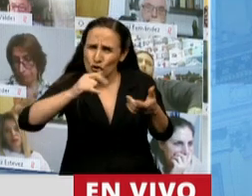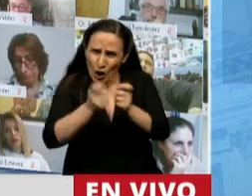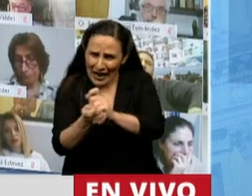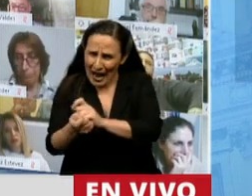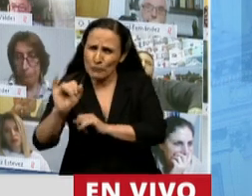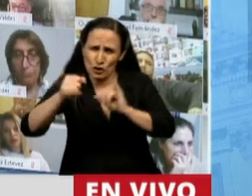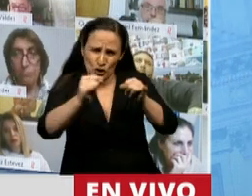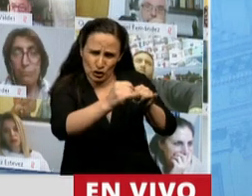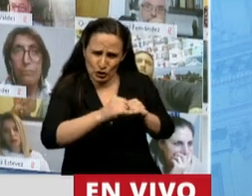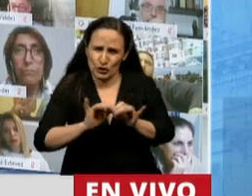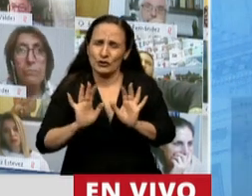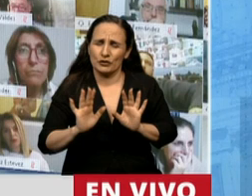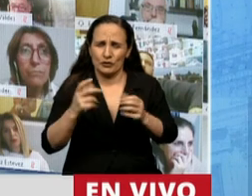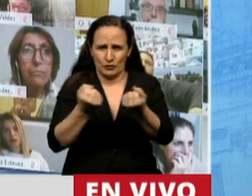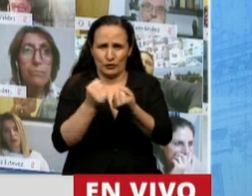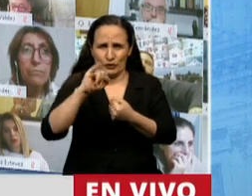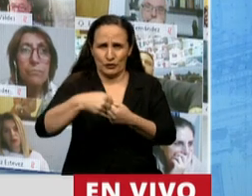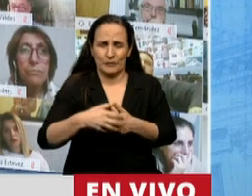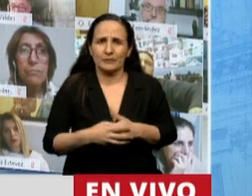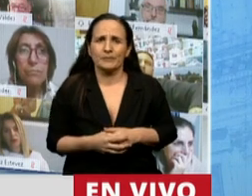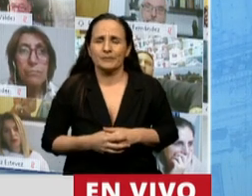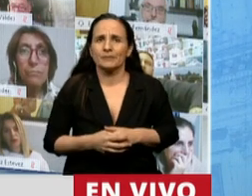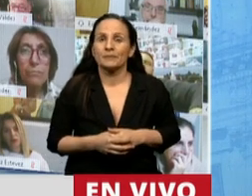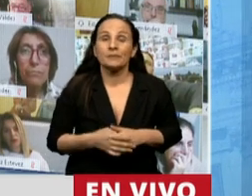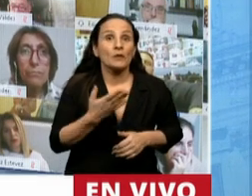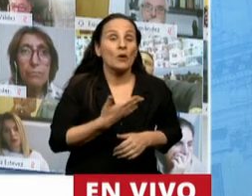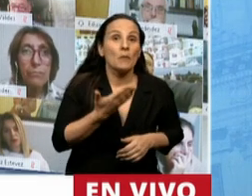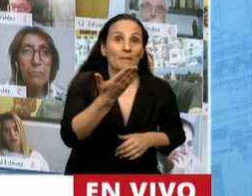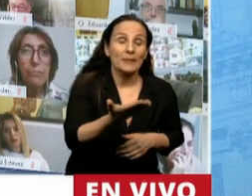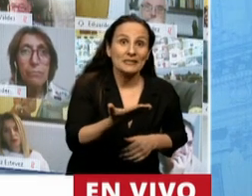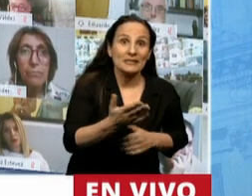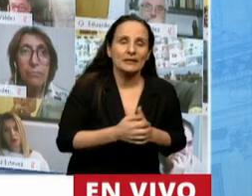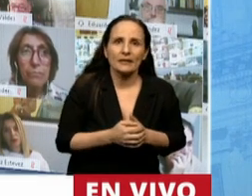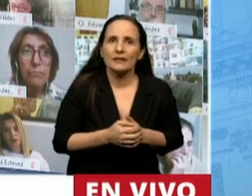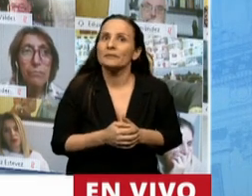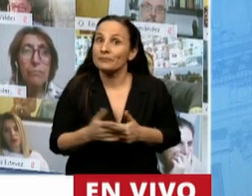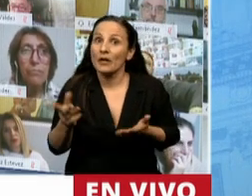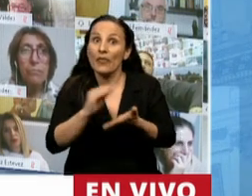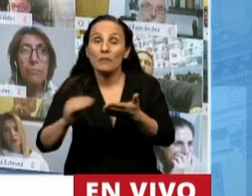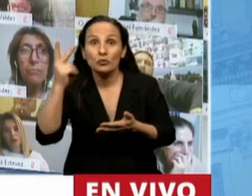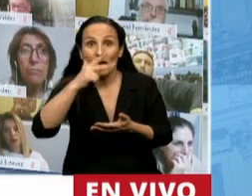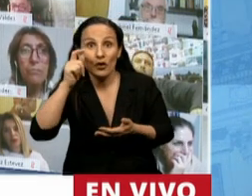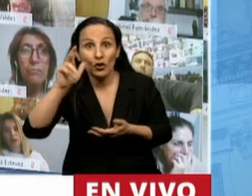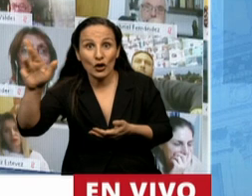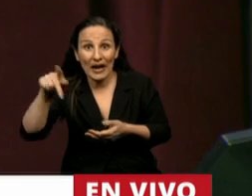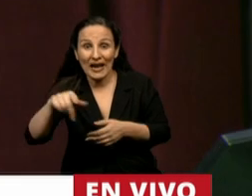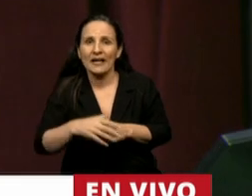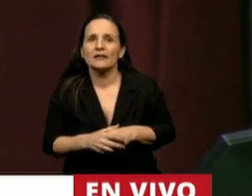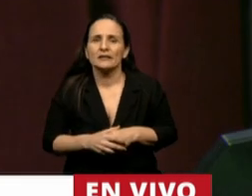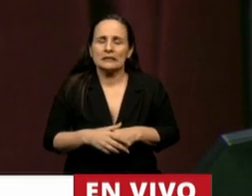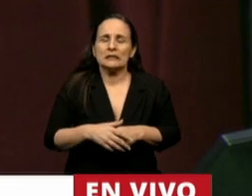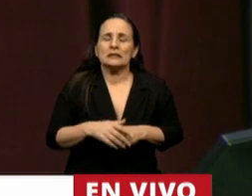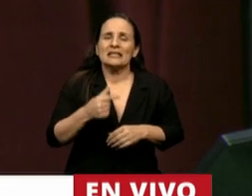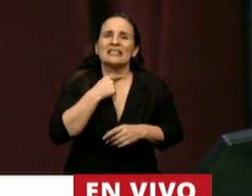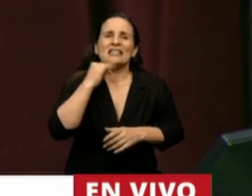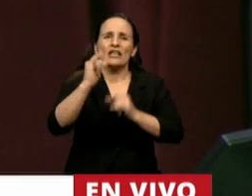cambios propuestos presidente s diputado heller en el quiero aclarar dos